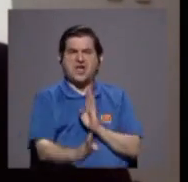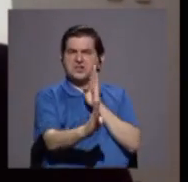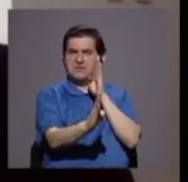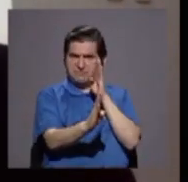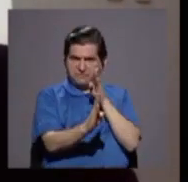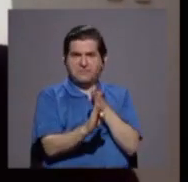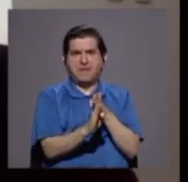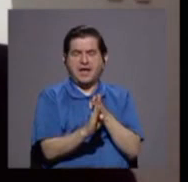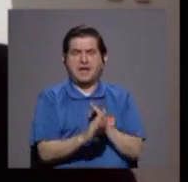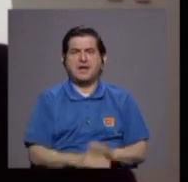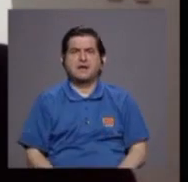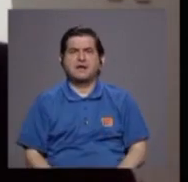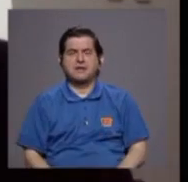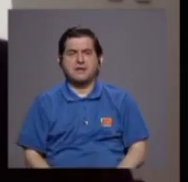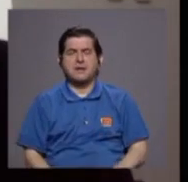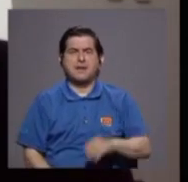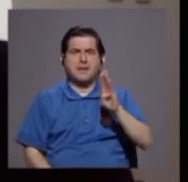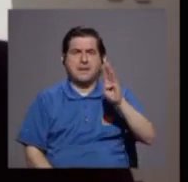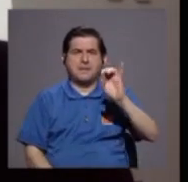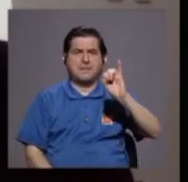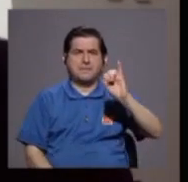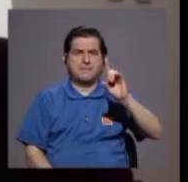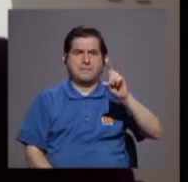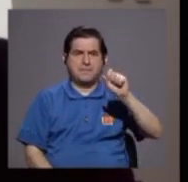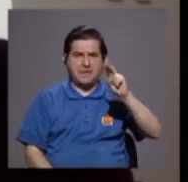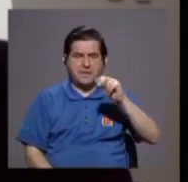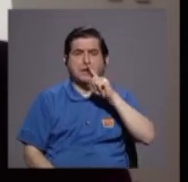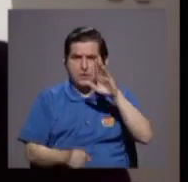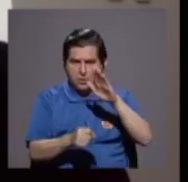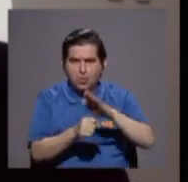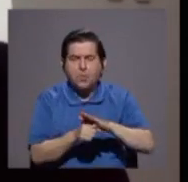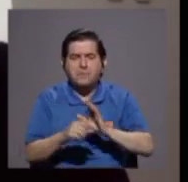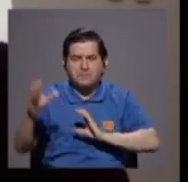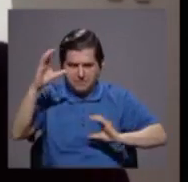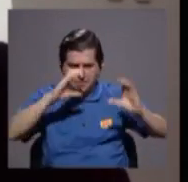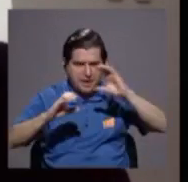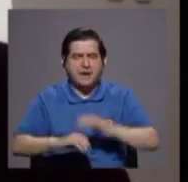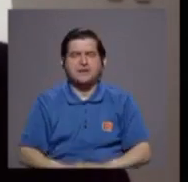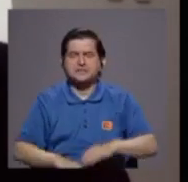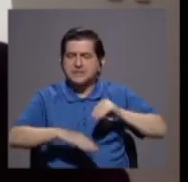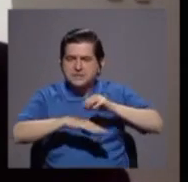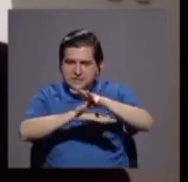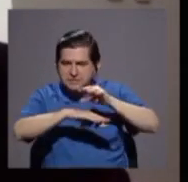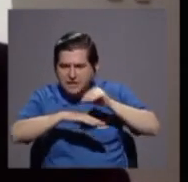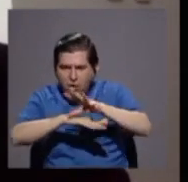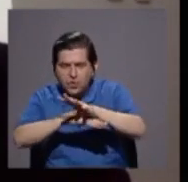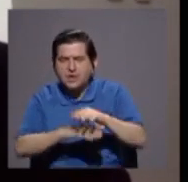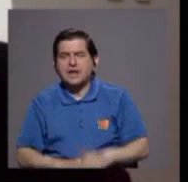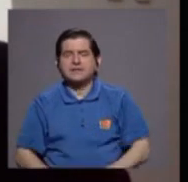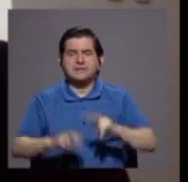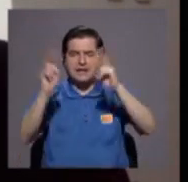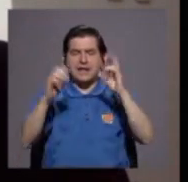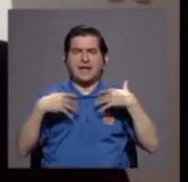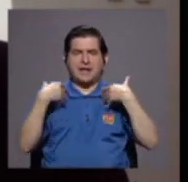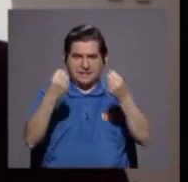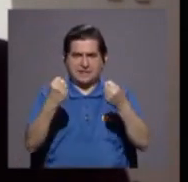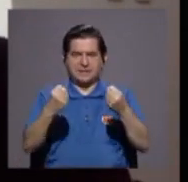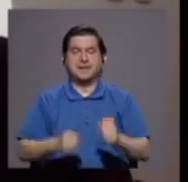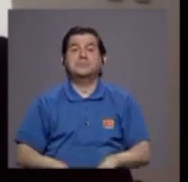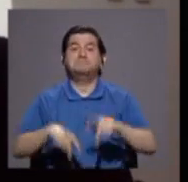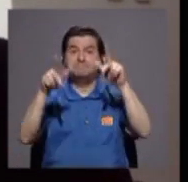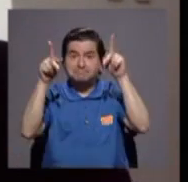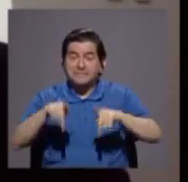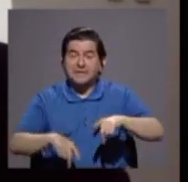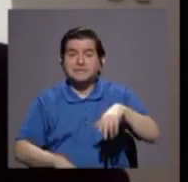fiel seguidor de la ciencia como una orientación ante los temas de salud. Es alguien